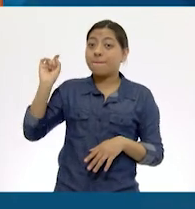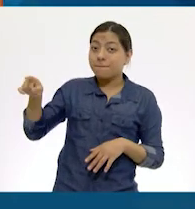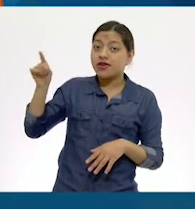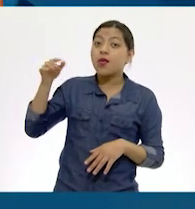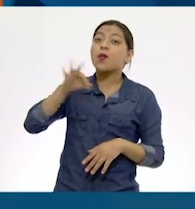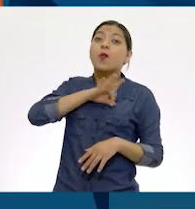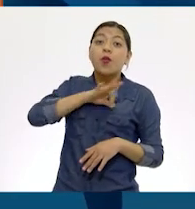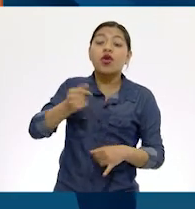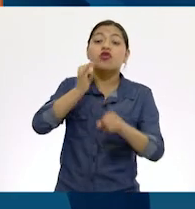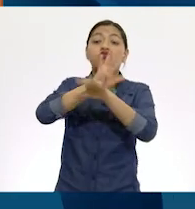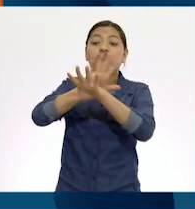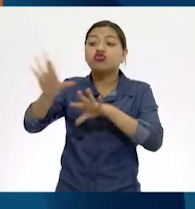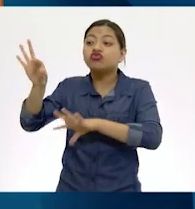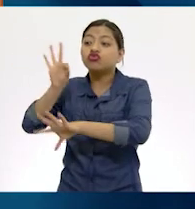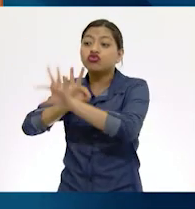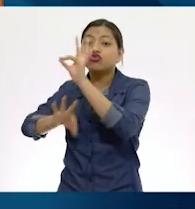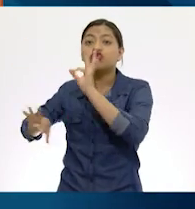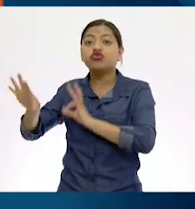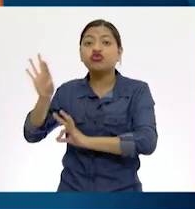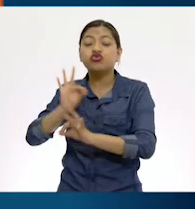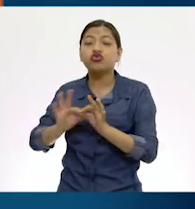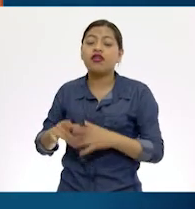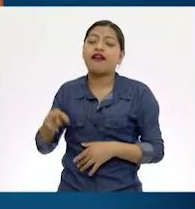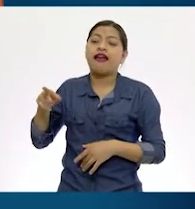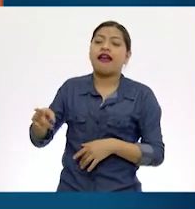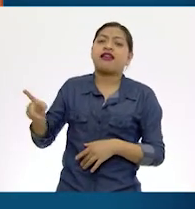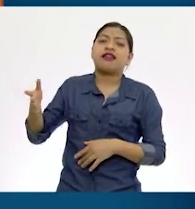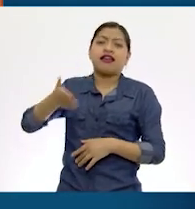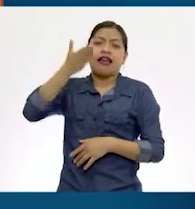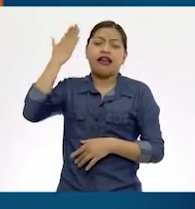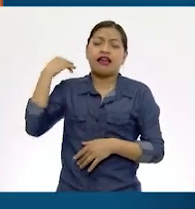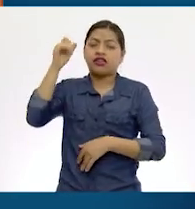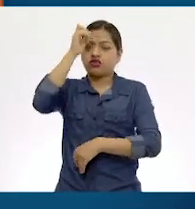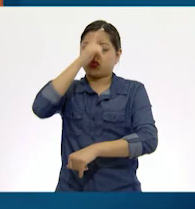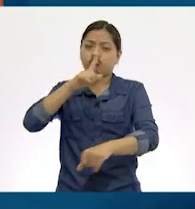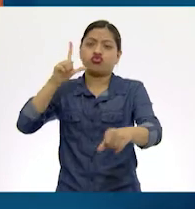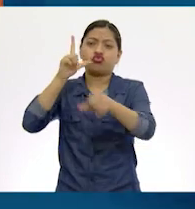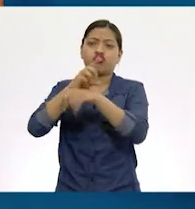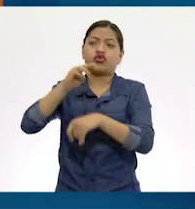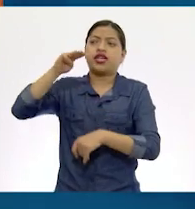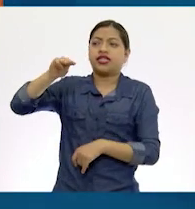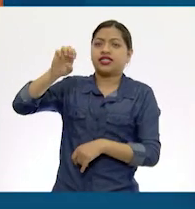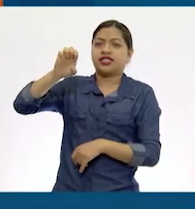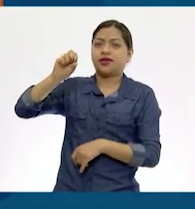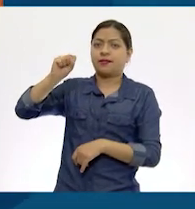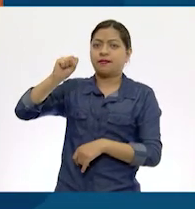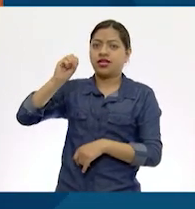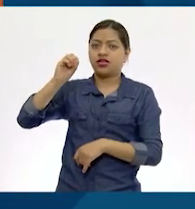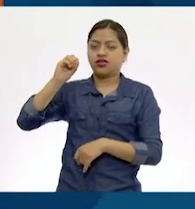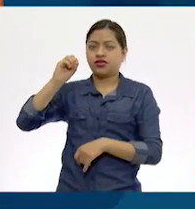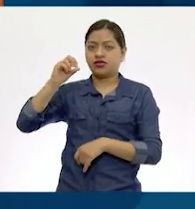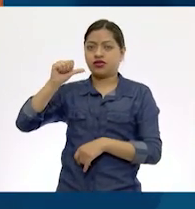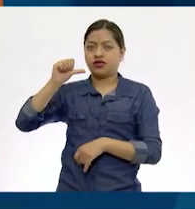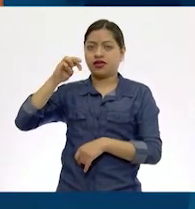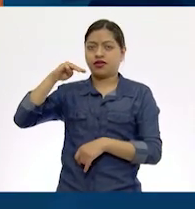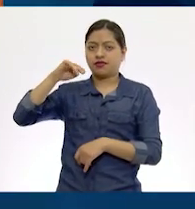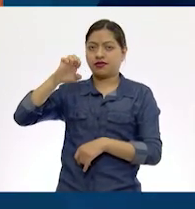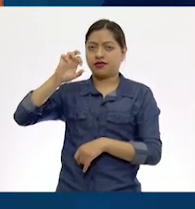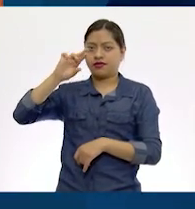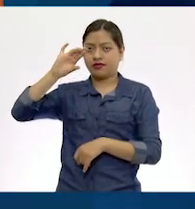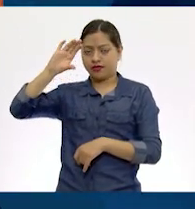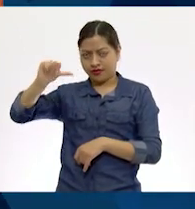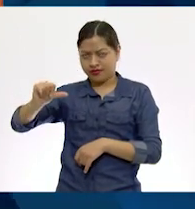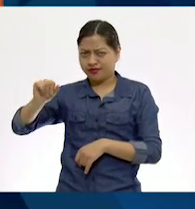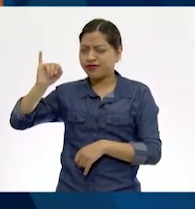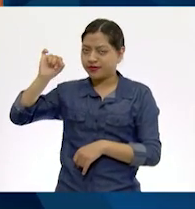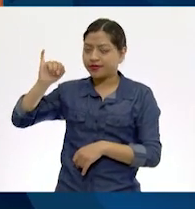información sobre los pueblos mesoamericanos y cómo vivieron y cómo peleaban y todo.